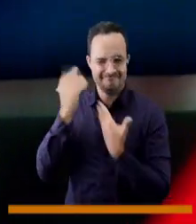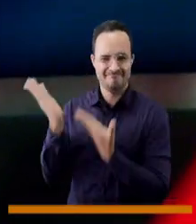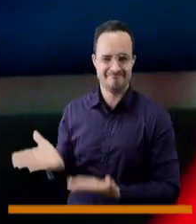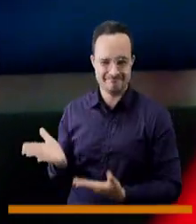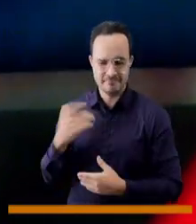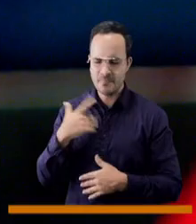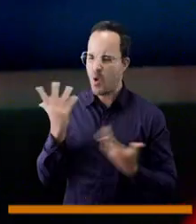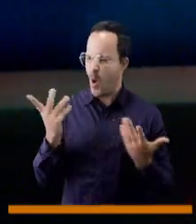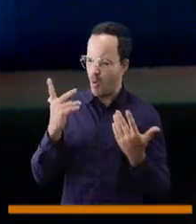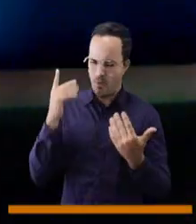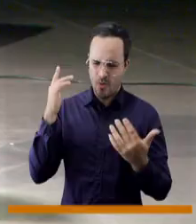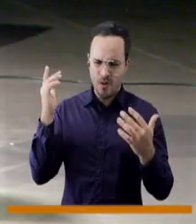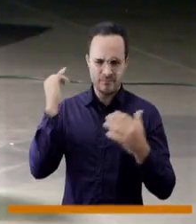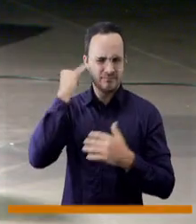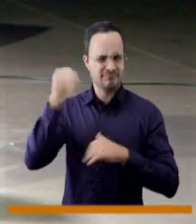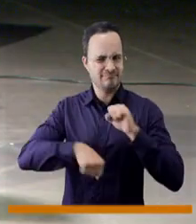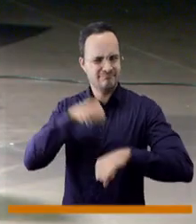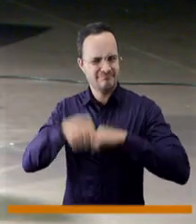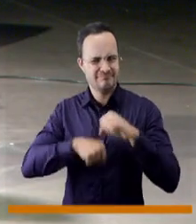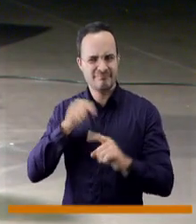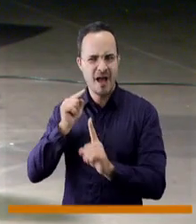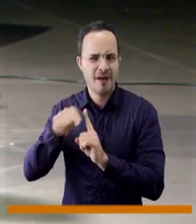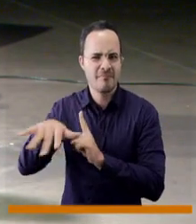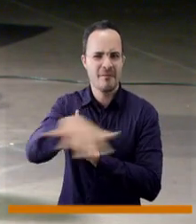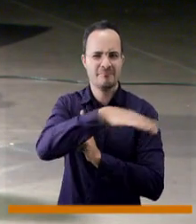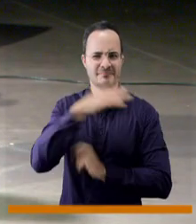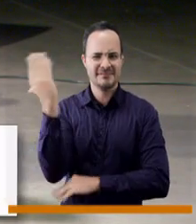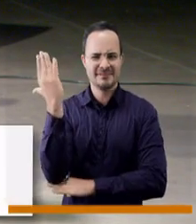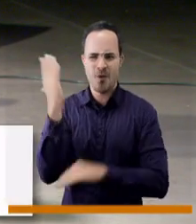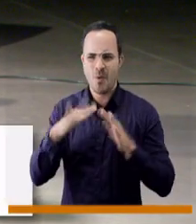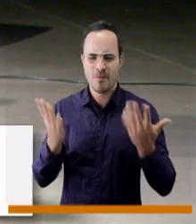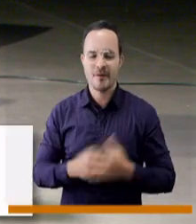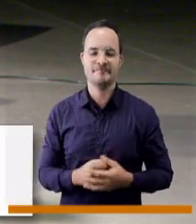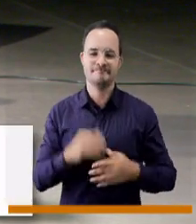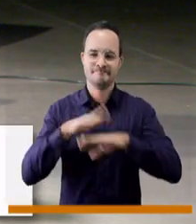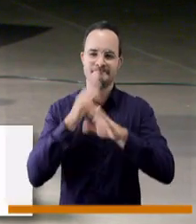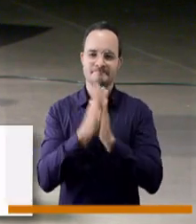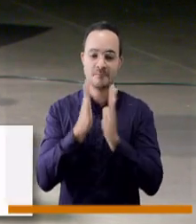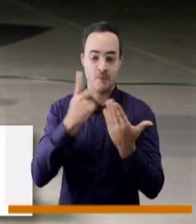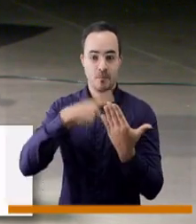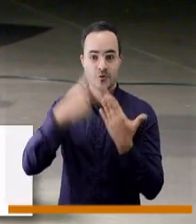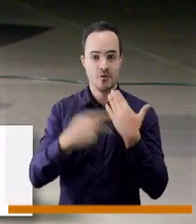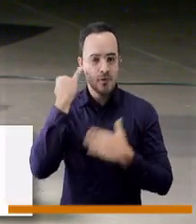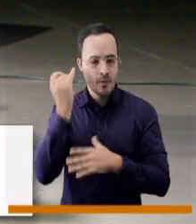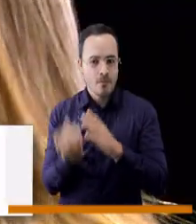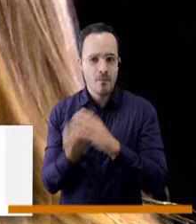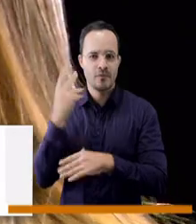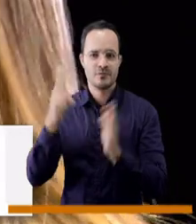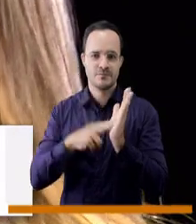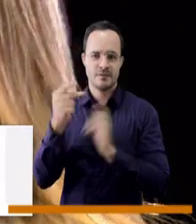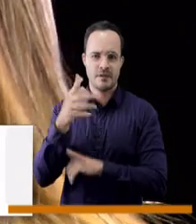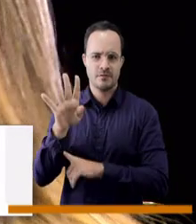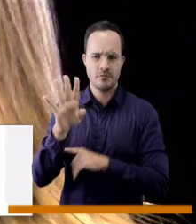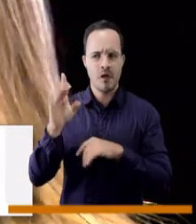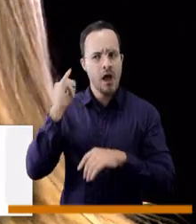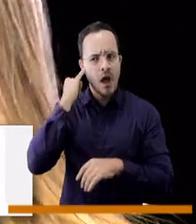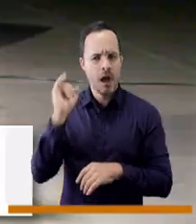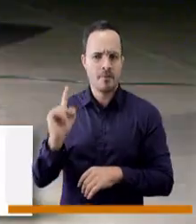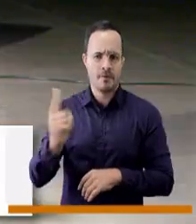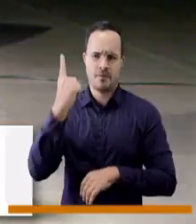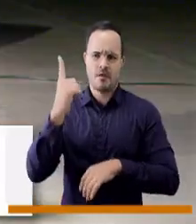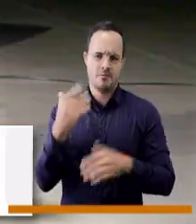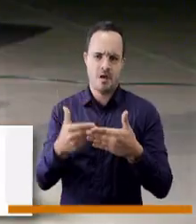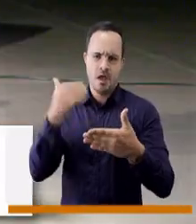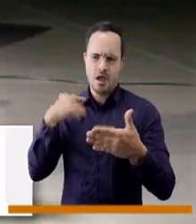del inicio de la Bicicine. Bueno, la Bicicine es un proyecto que nace en 2014, que ya existía